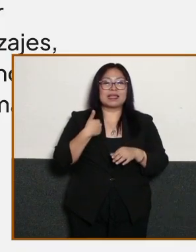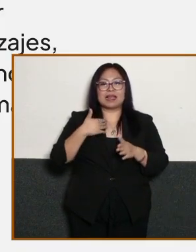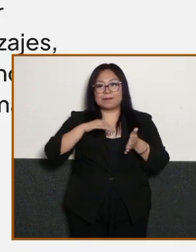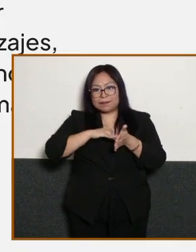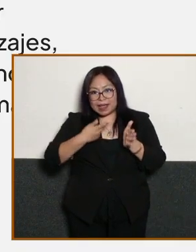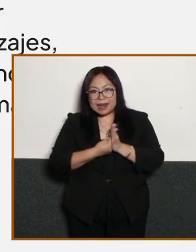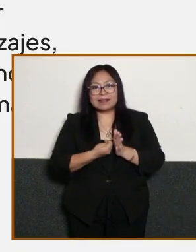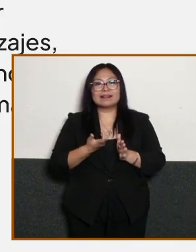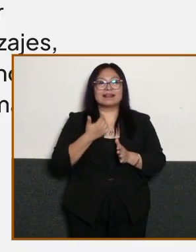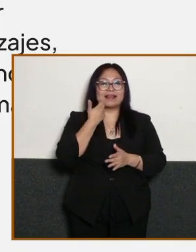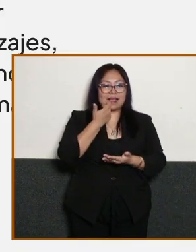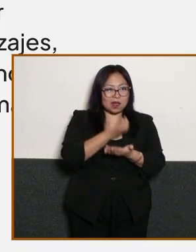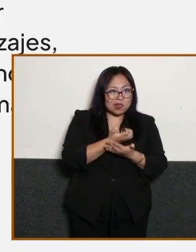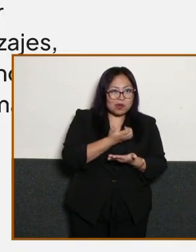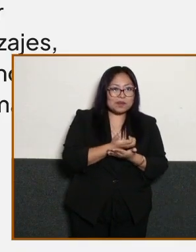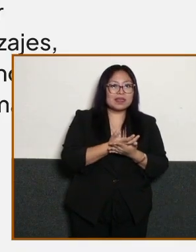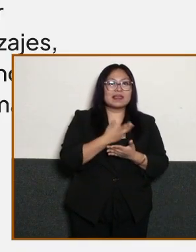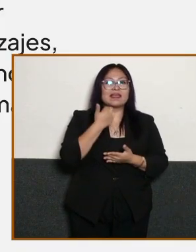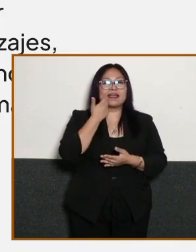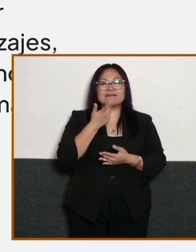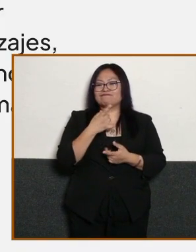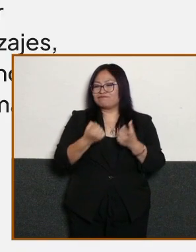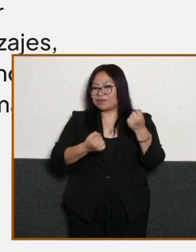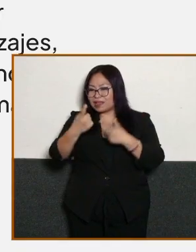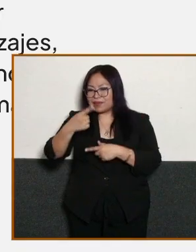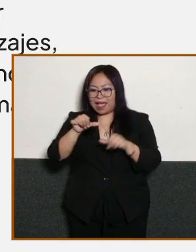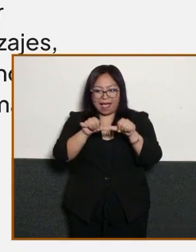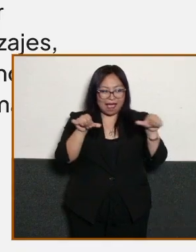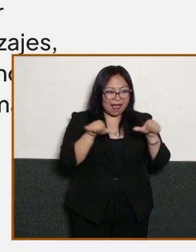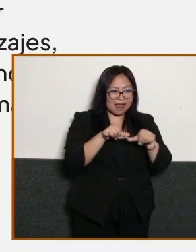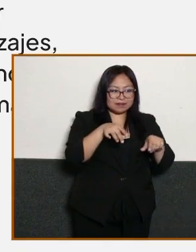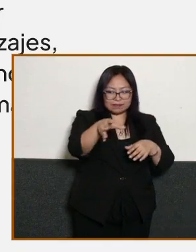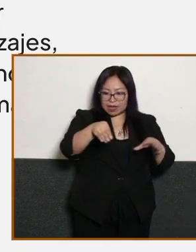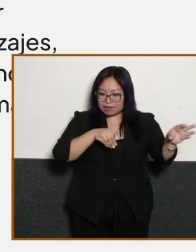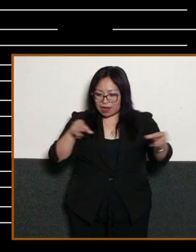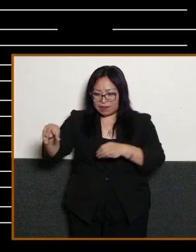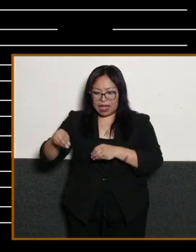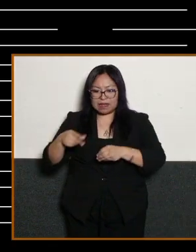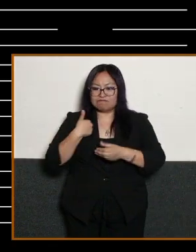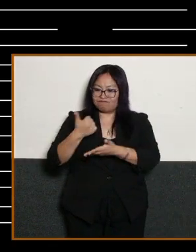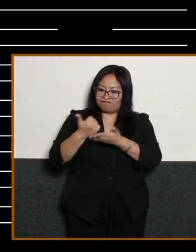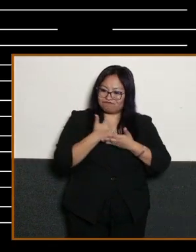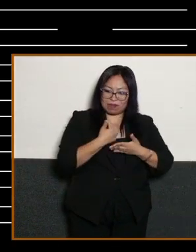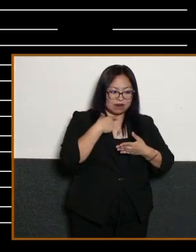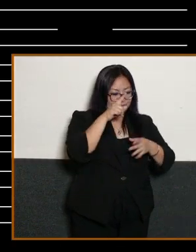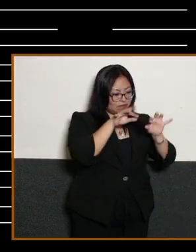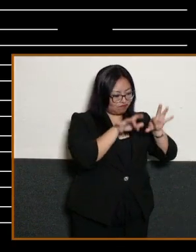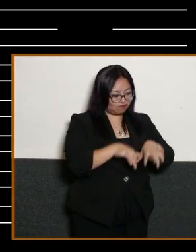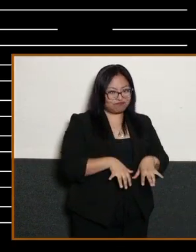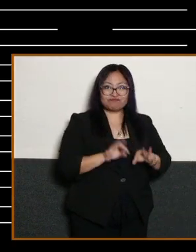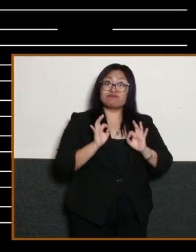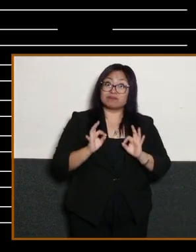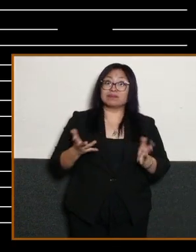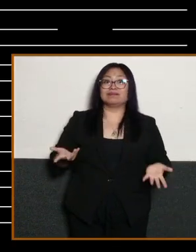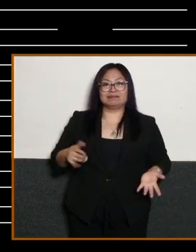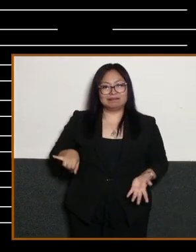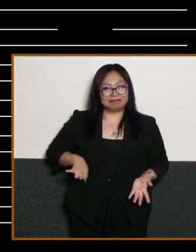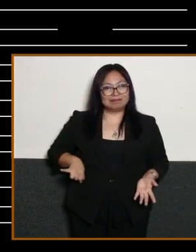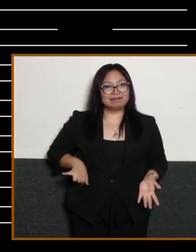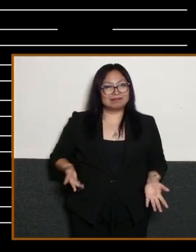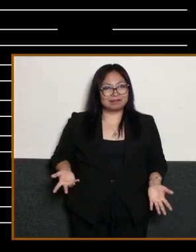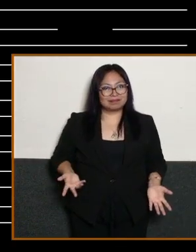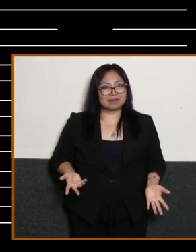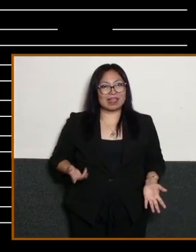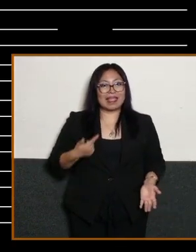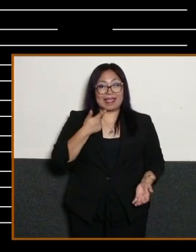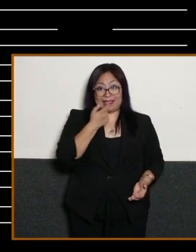un agente de economía, un agente no sé qué, y que me ayuden a hacer mi chamba. Estaría muy bien, ¿no? Entonces, estos agentes nos